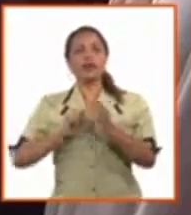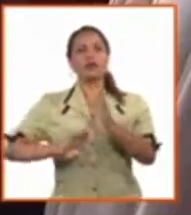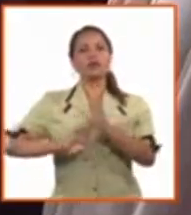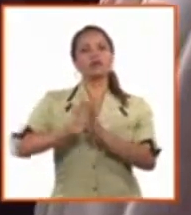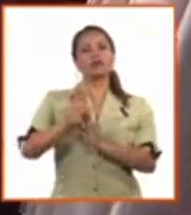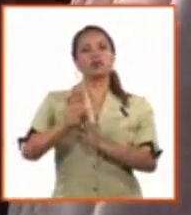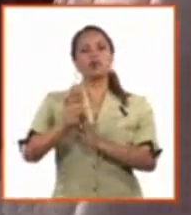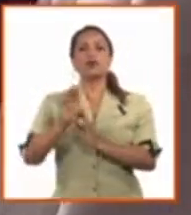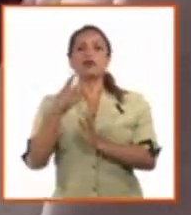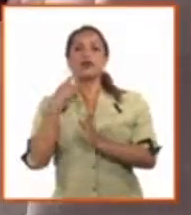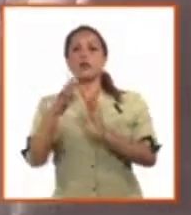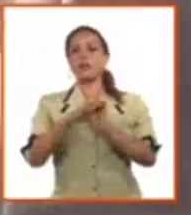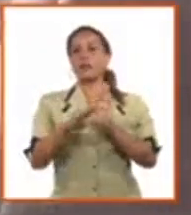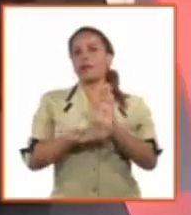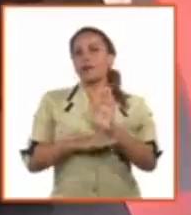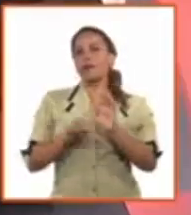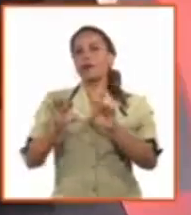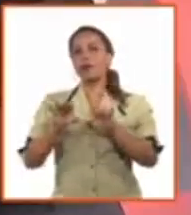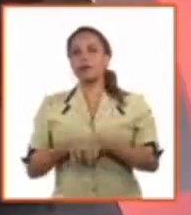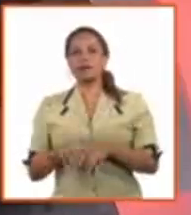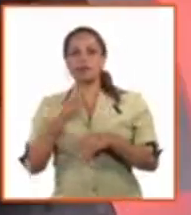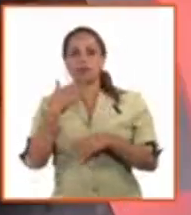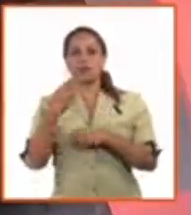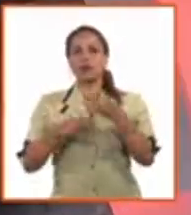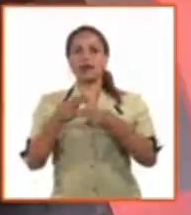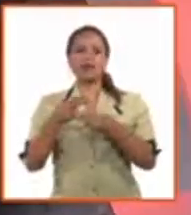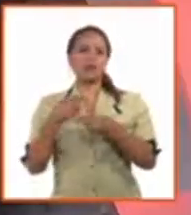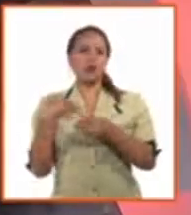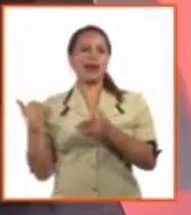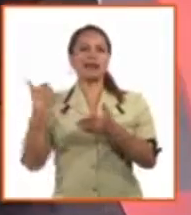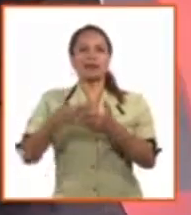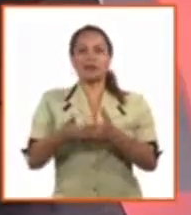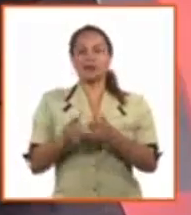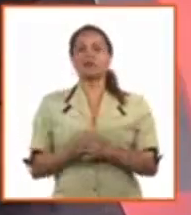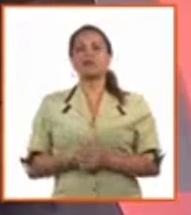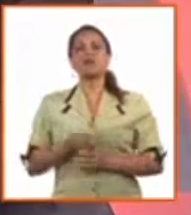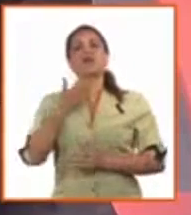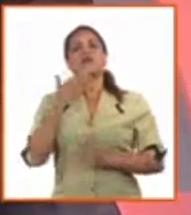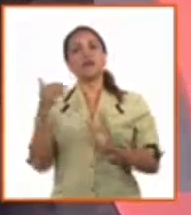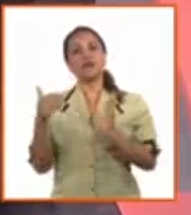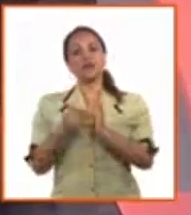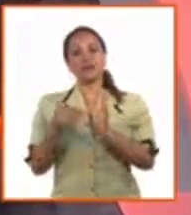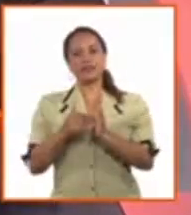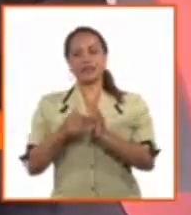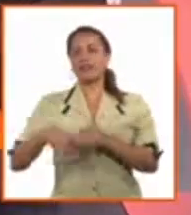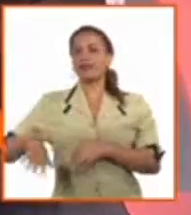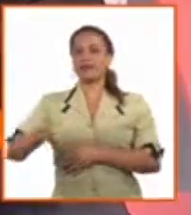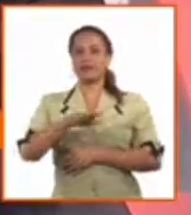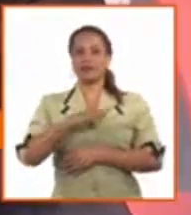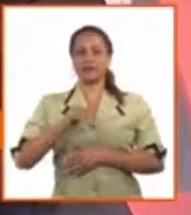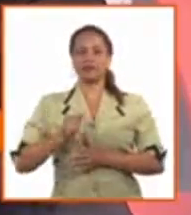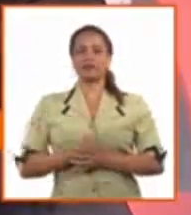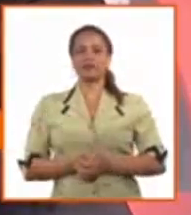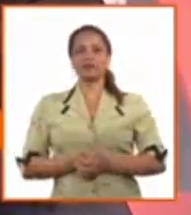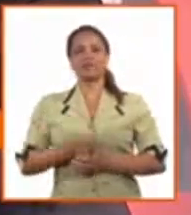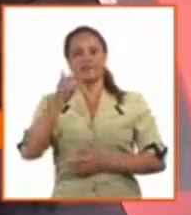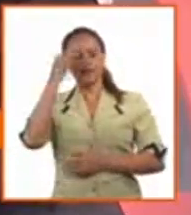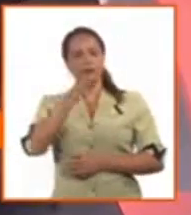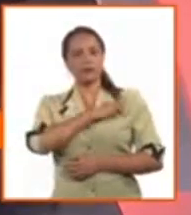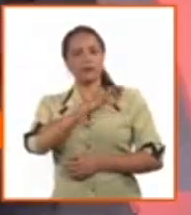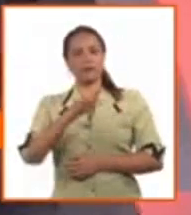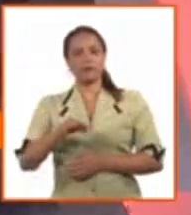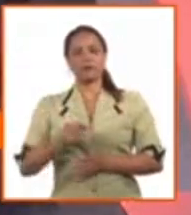industria del software por qué caminos andan en esto en estos momentos buenos tarde a los televidentes gradientes muchas gracias ande por la